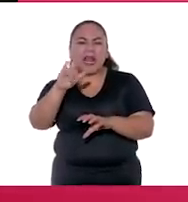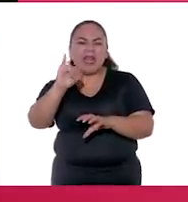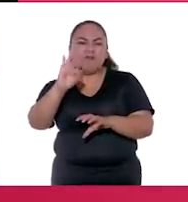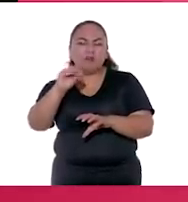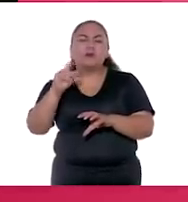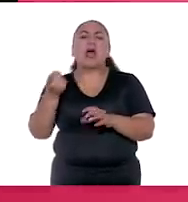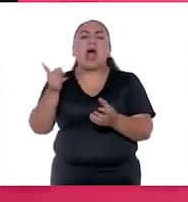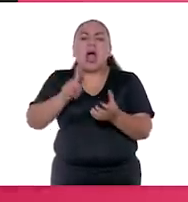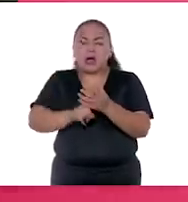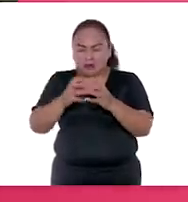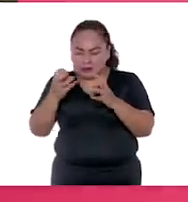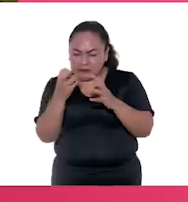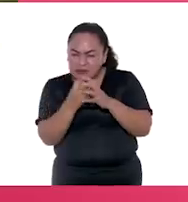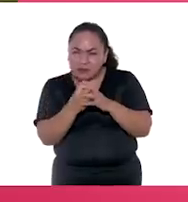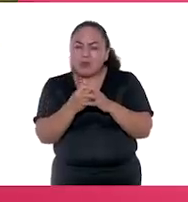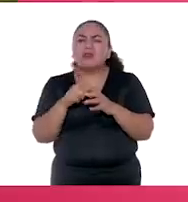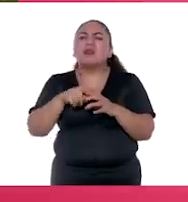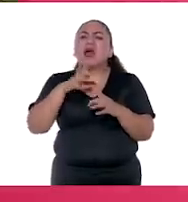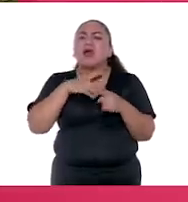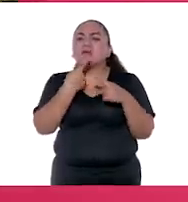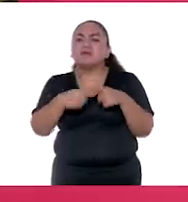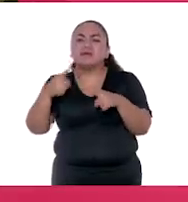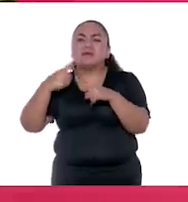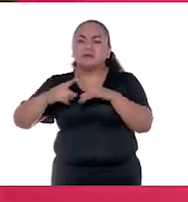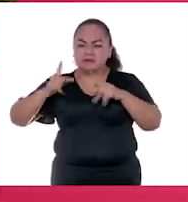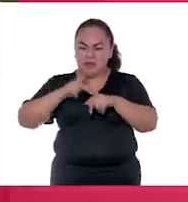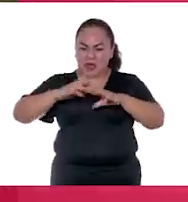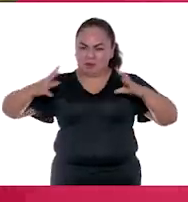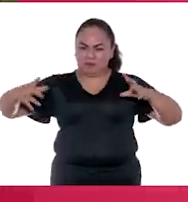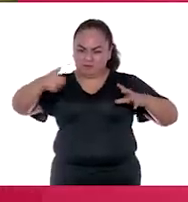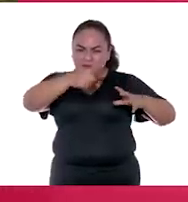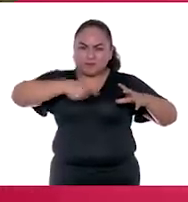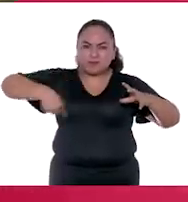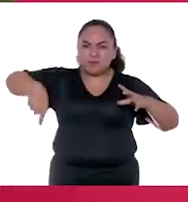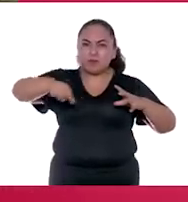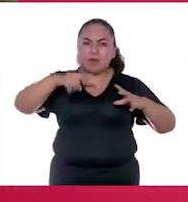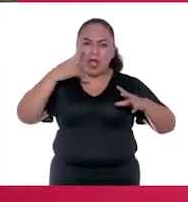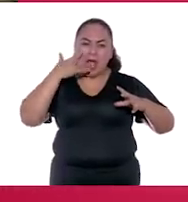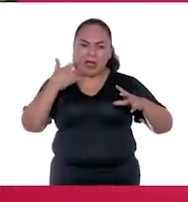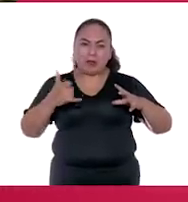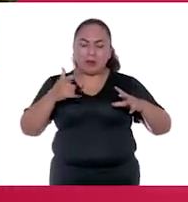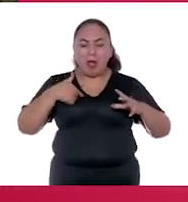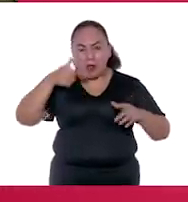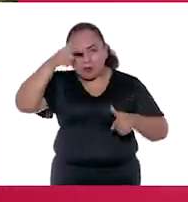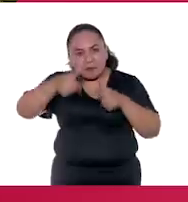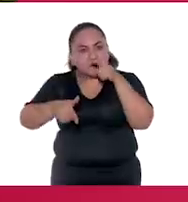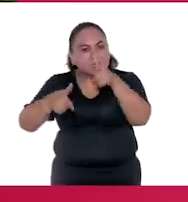círculos concéntricos y otros motivos en general de diseño geométrico.